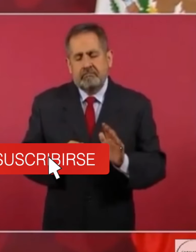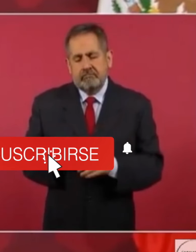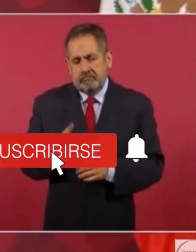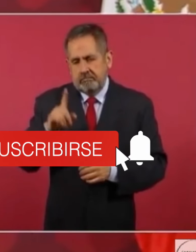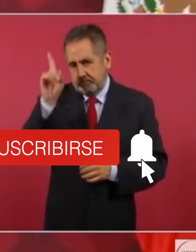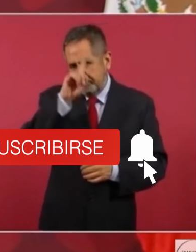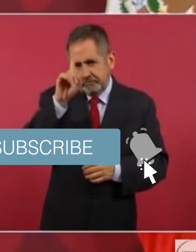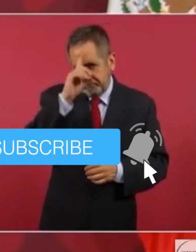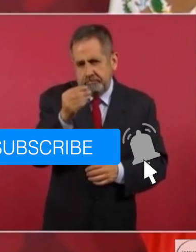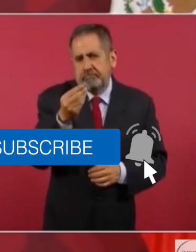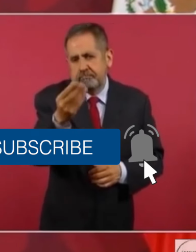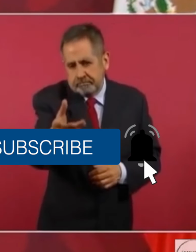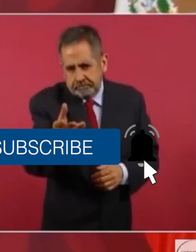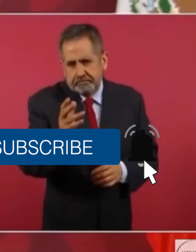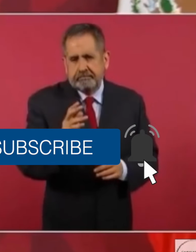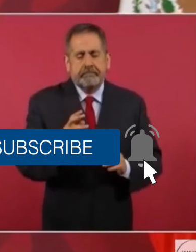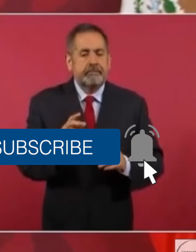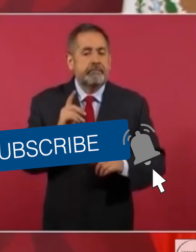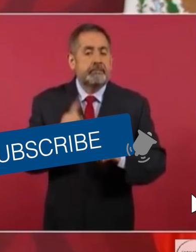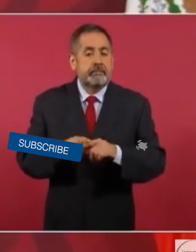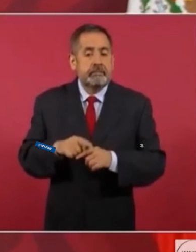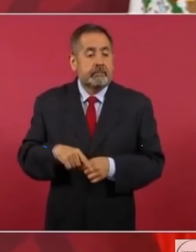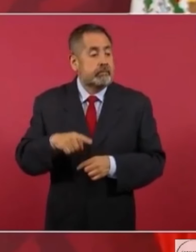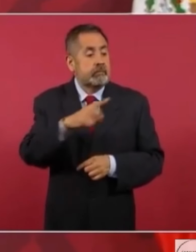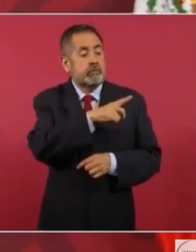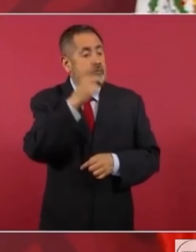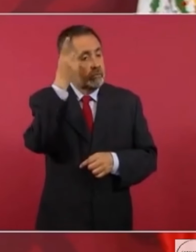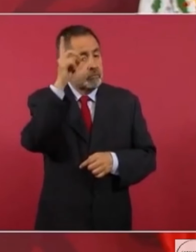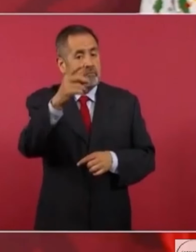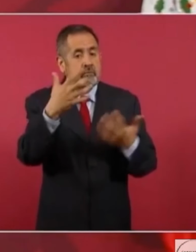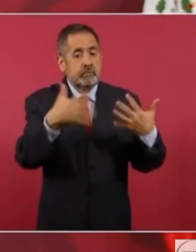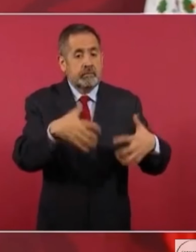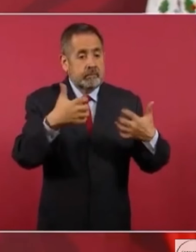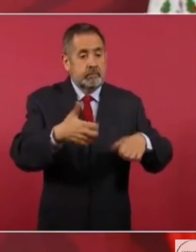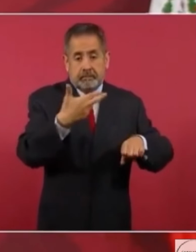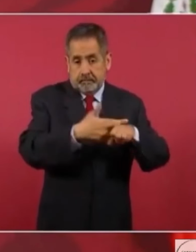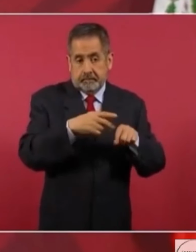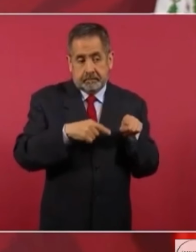consejo. A los dueños de las empresas,